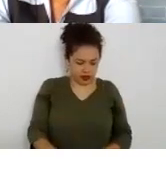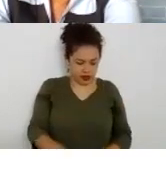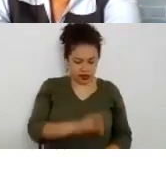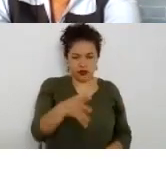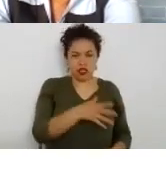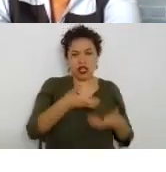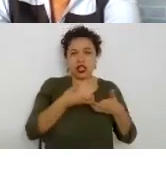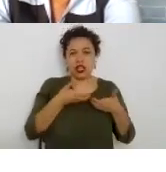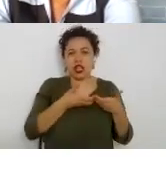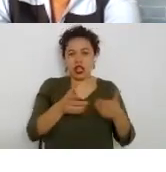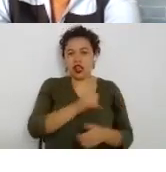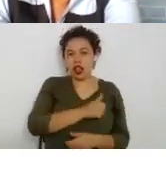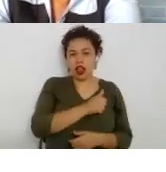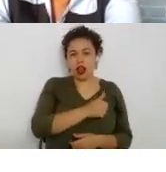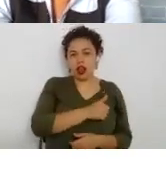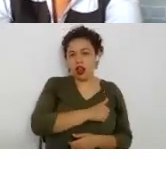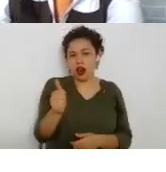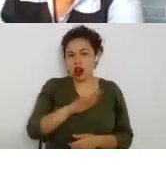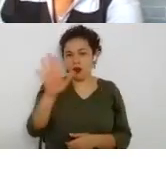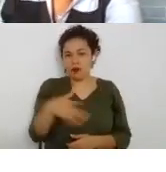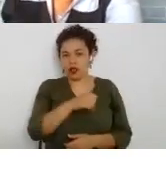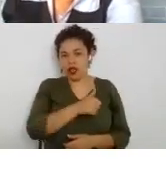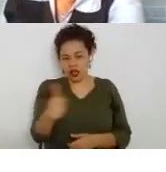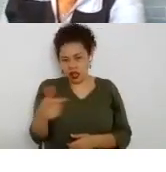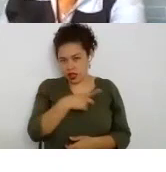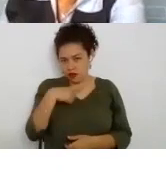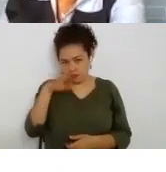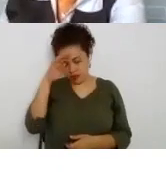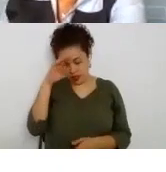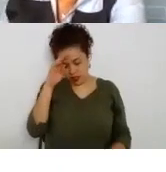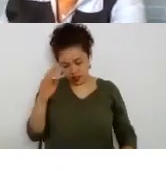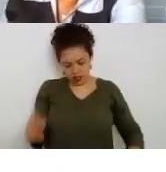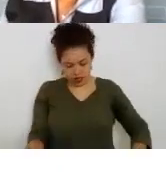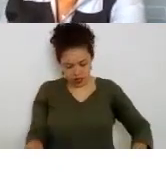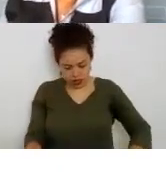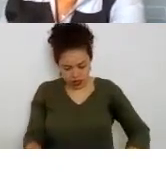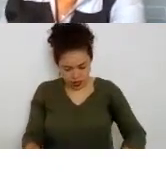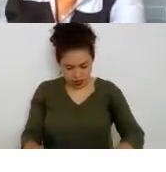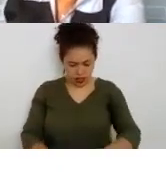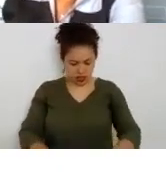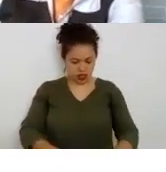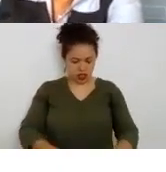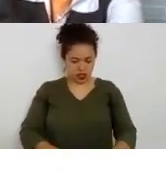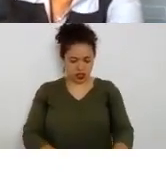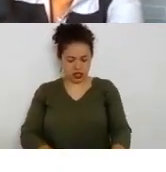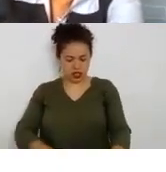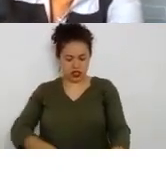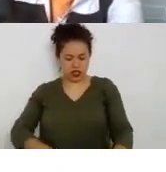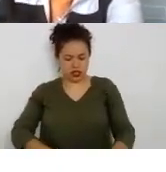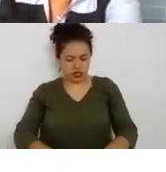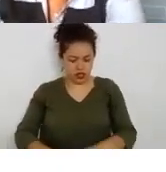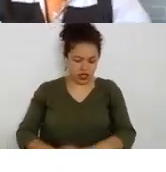camino? Entonces ahí hay que considerar. Es que hay una cuestión muy importante, todo lo que es asuntos